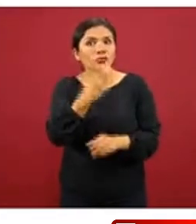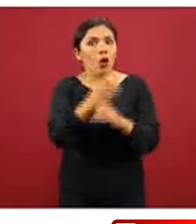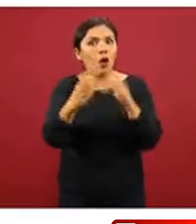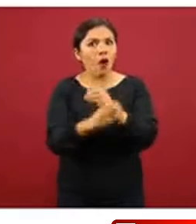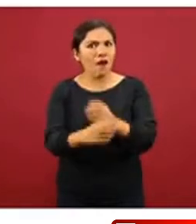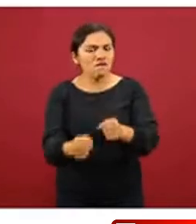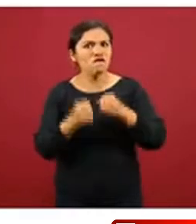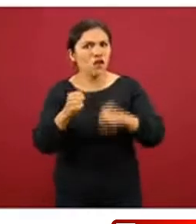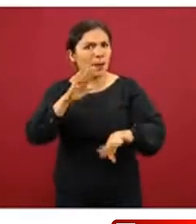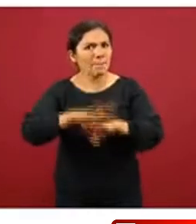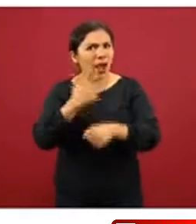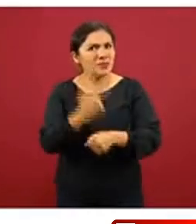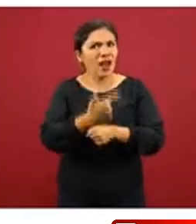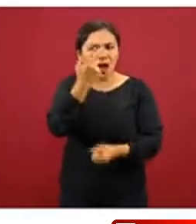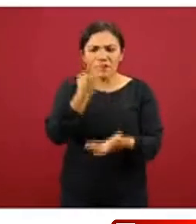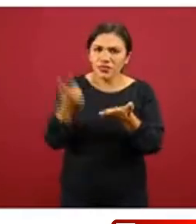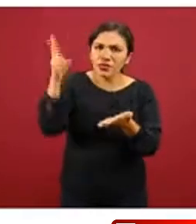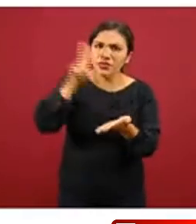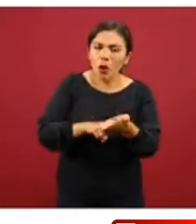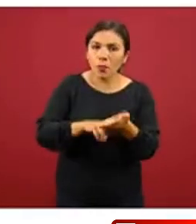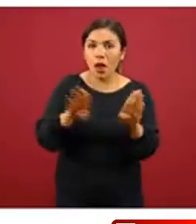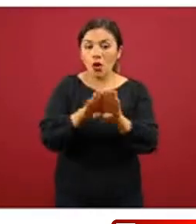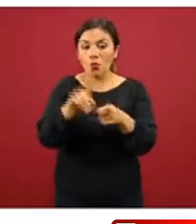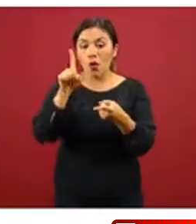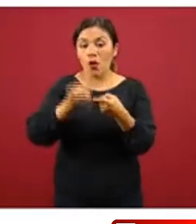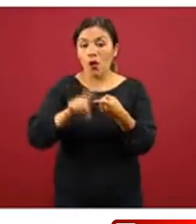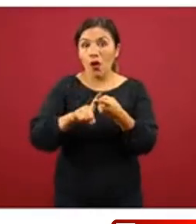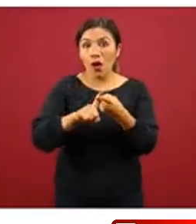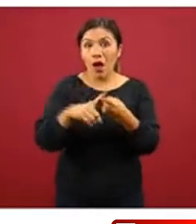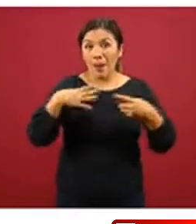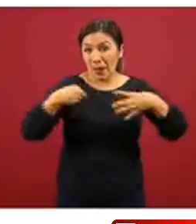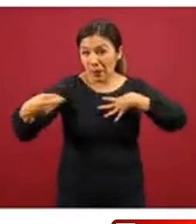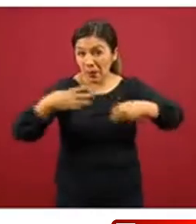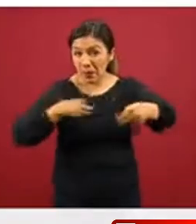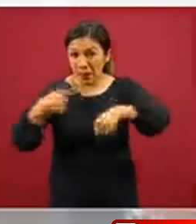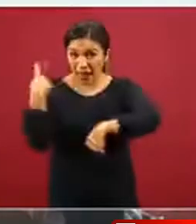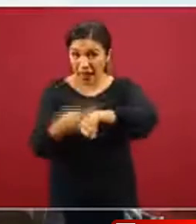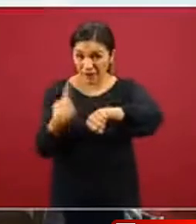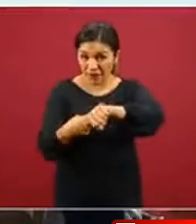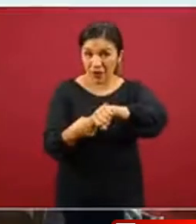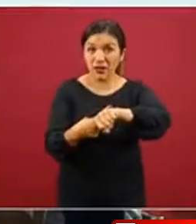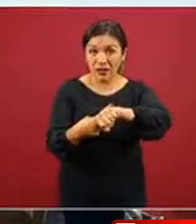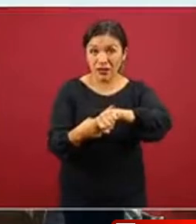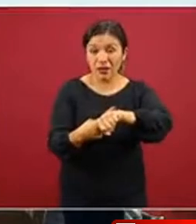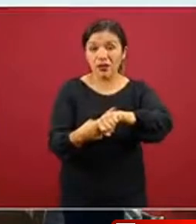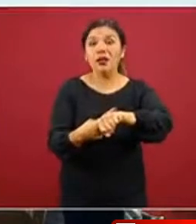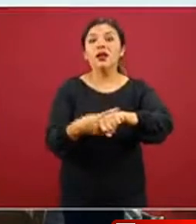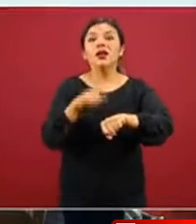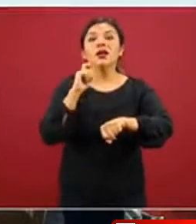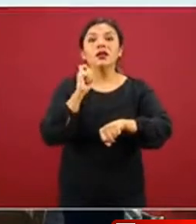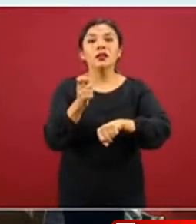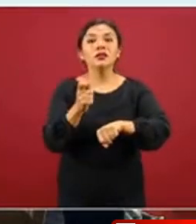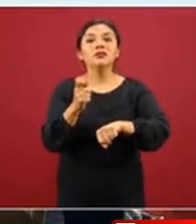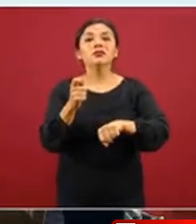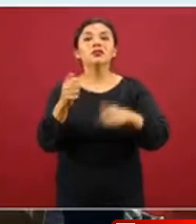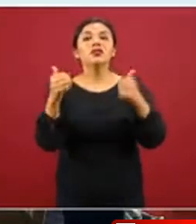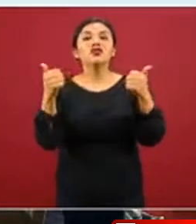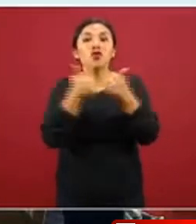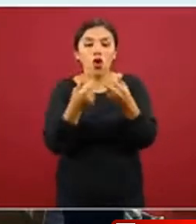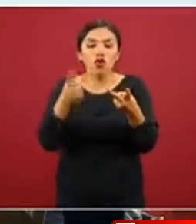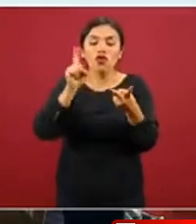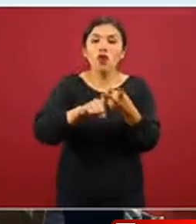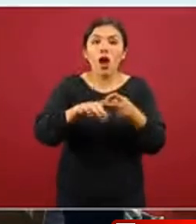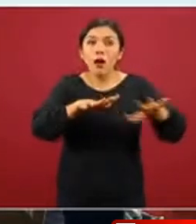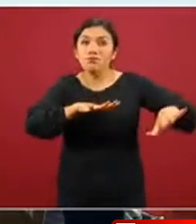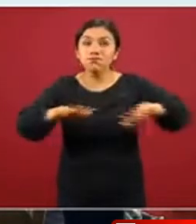muy fuertes simultáneas, como es la epidemiológica montada en lo que viene siendo un sismo